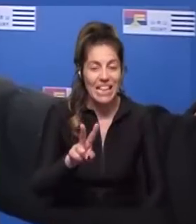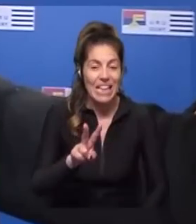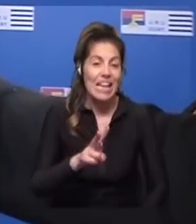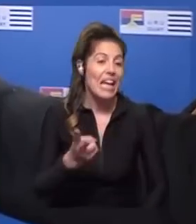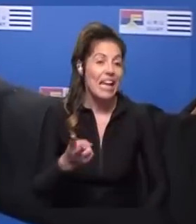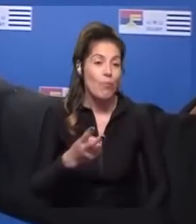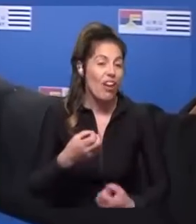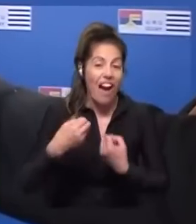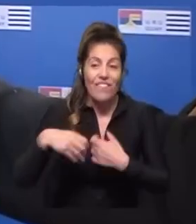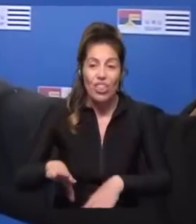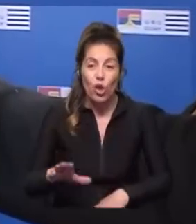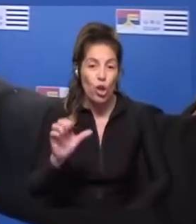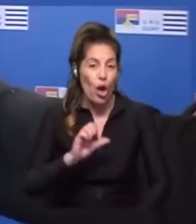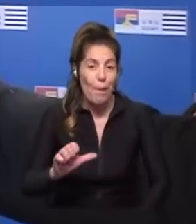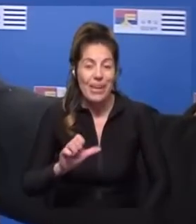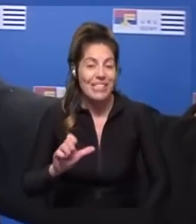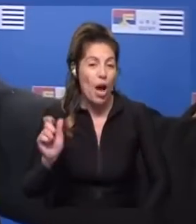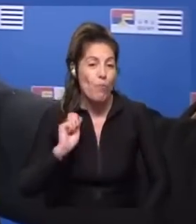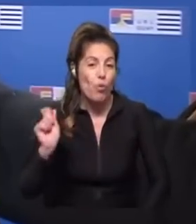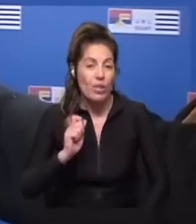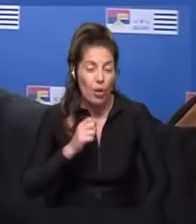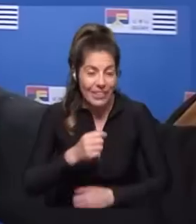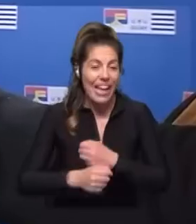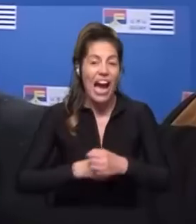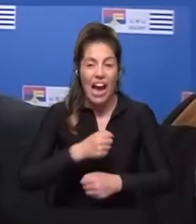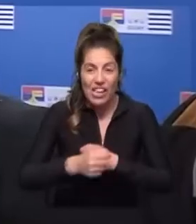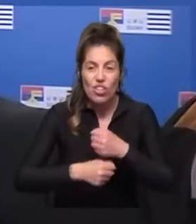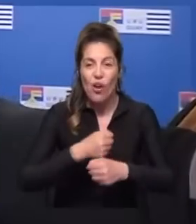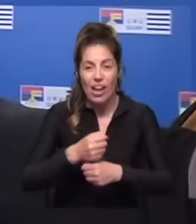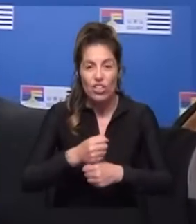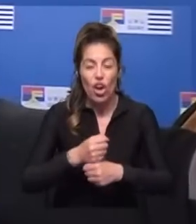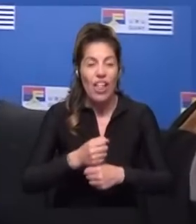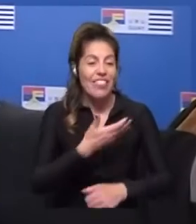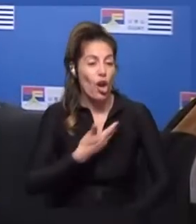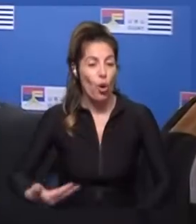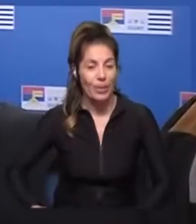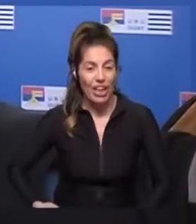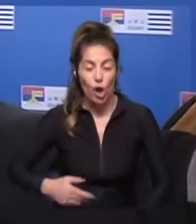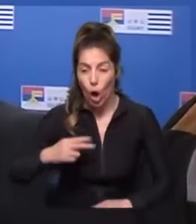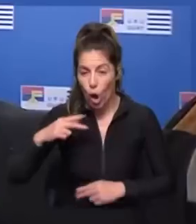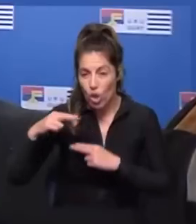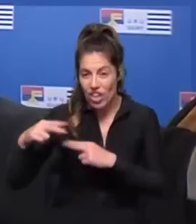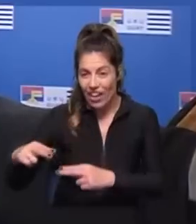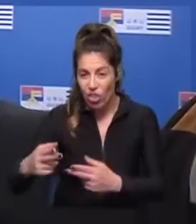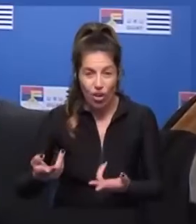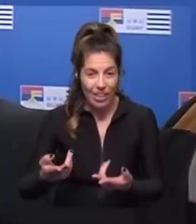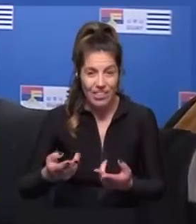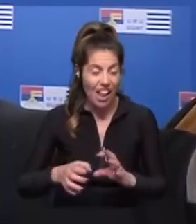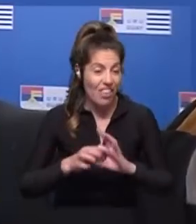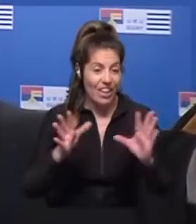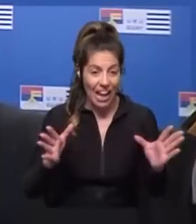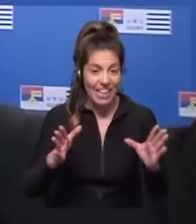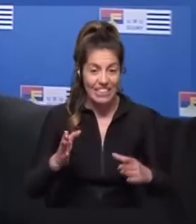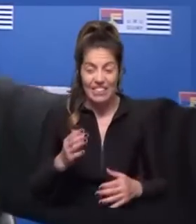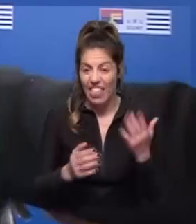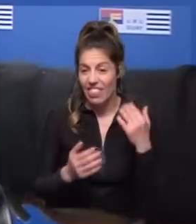que tuvieron las empresas públicas durante décadas de gobiernos conservadores neoliberales de derecha como el que tenemos hoy y por lo tanto si